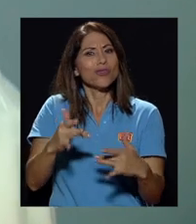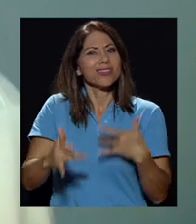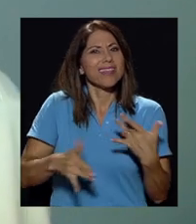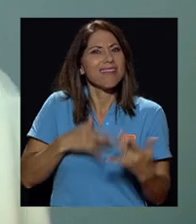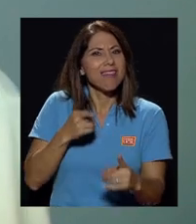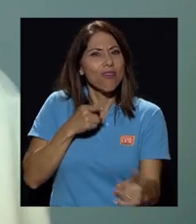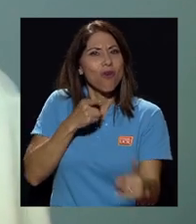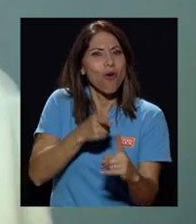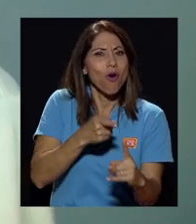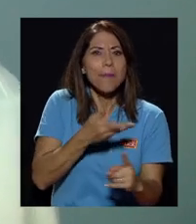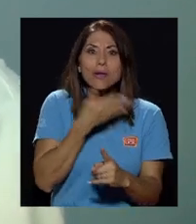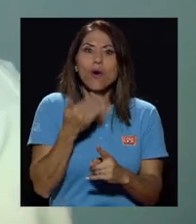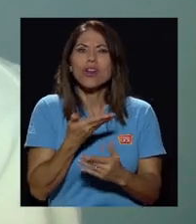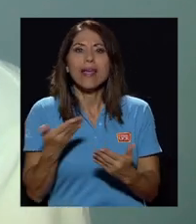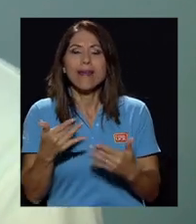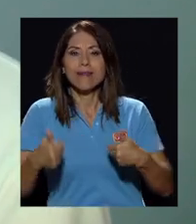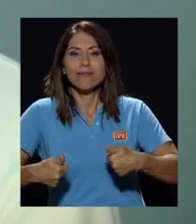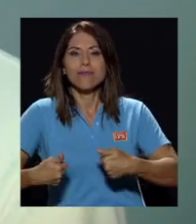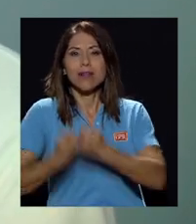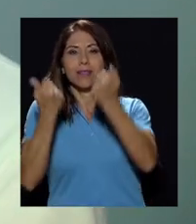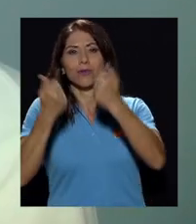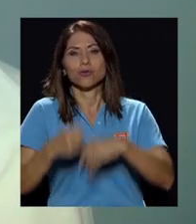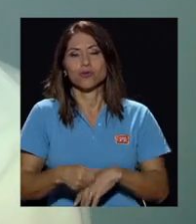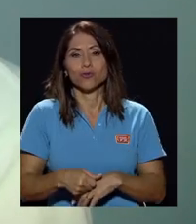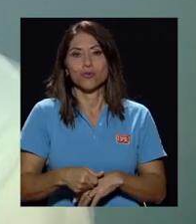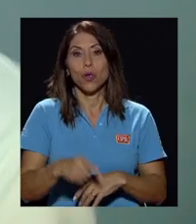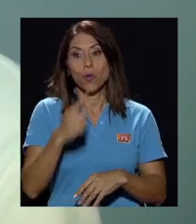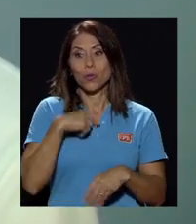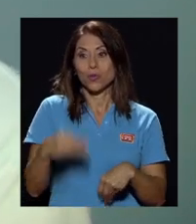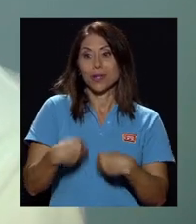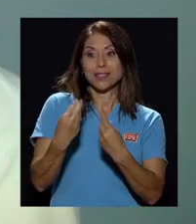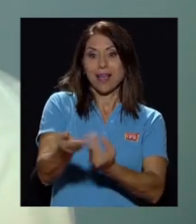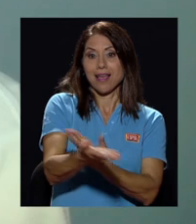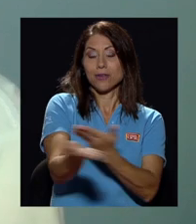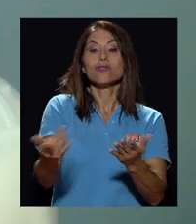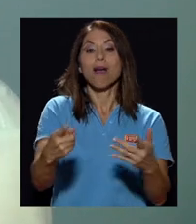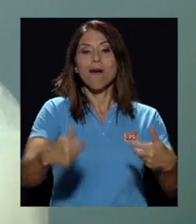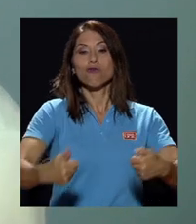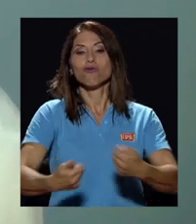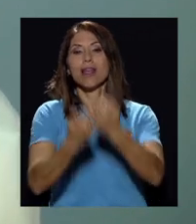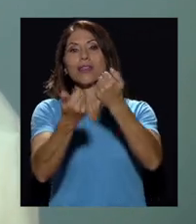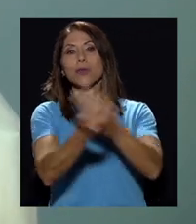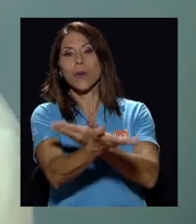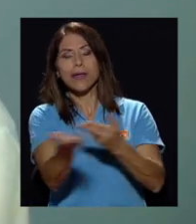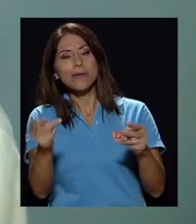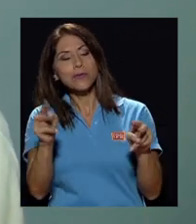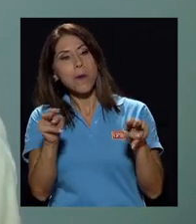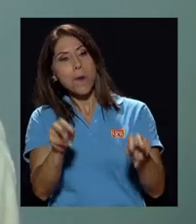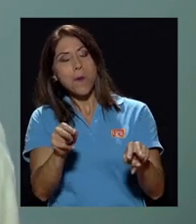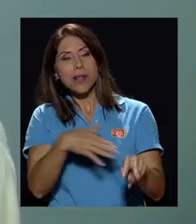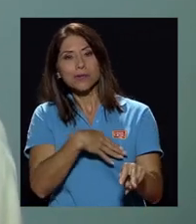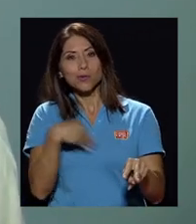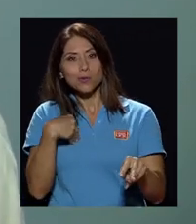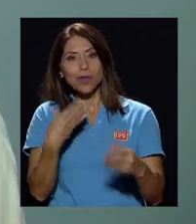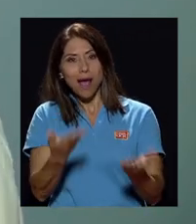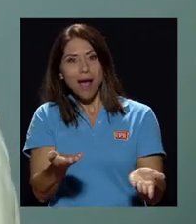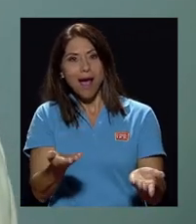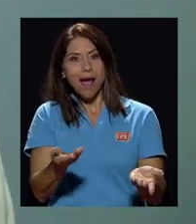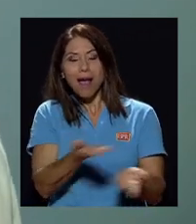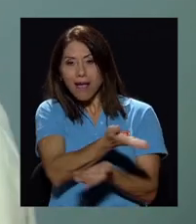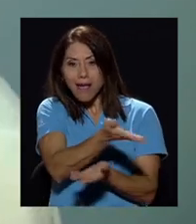retos en la medida en que uno pone un reto que las alumnas a solo unos les gusta